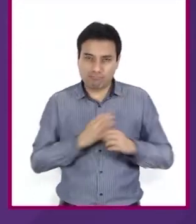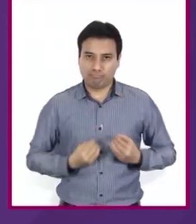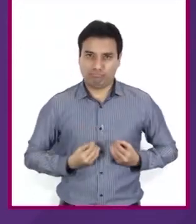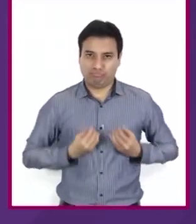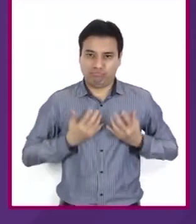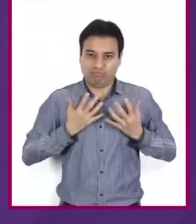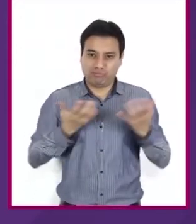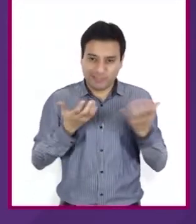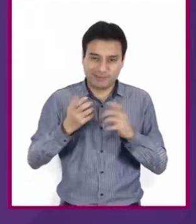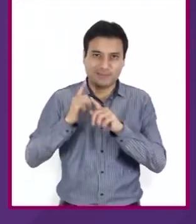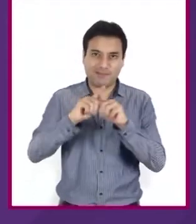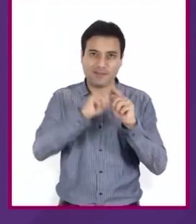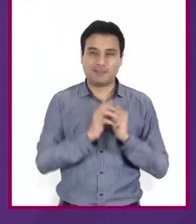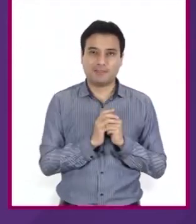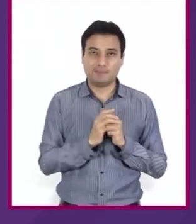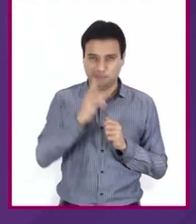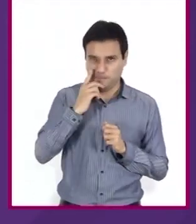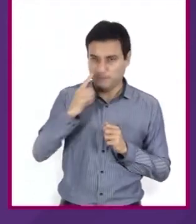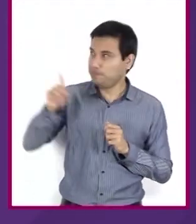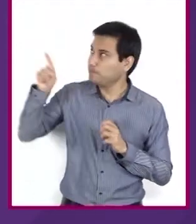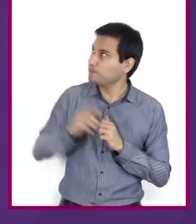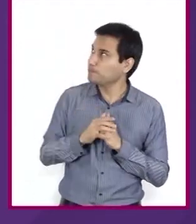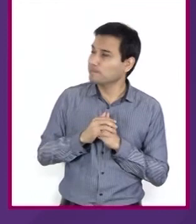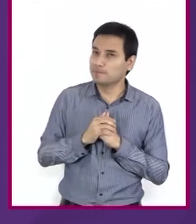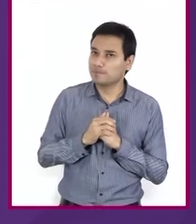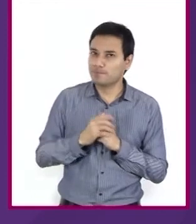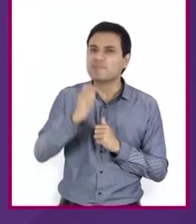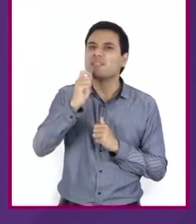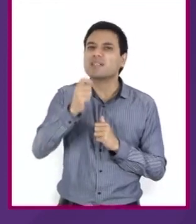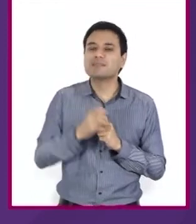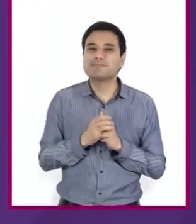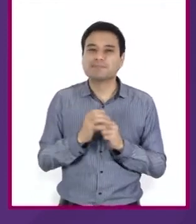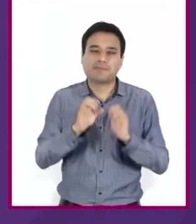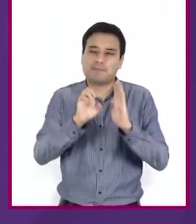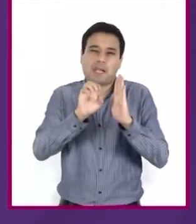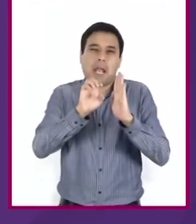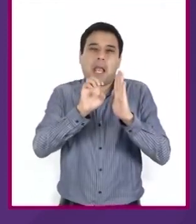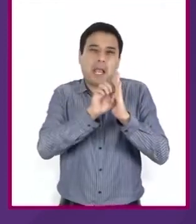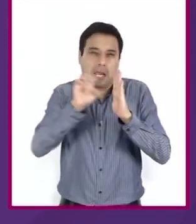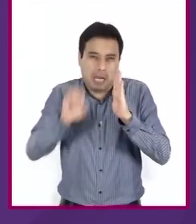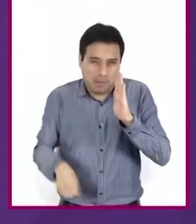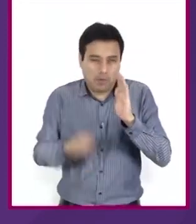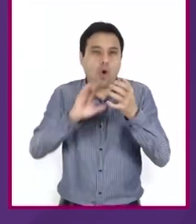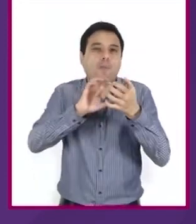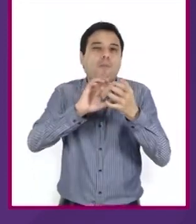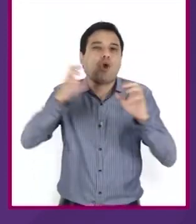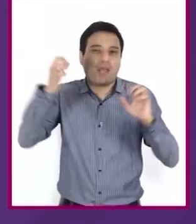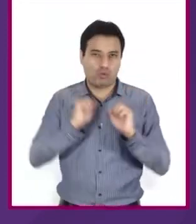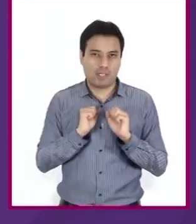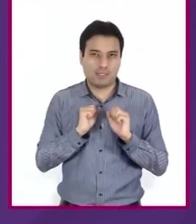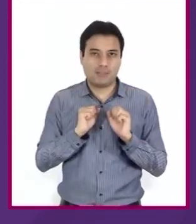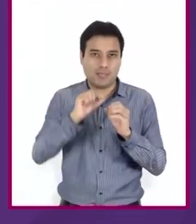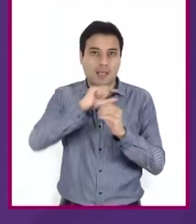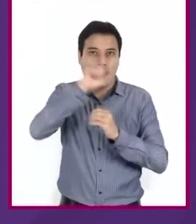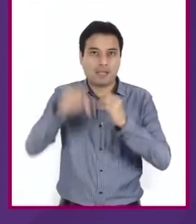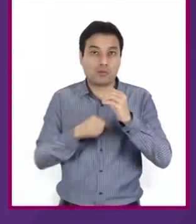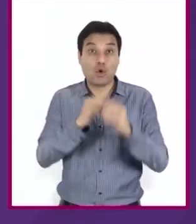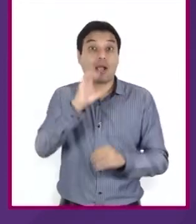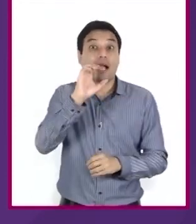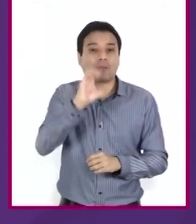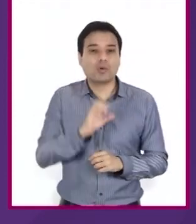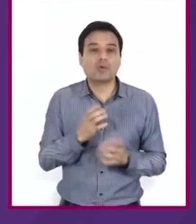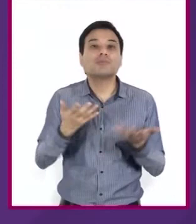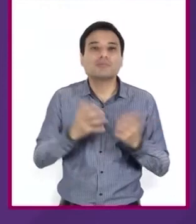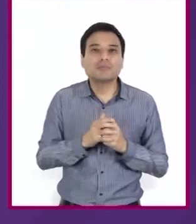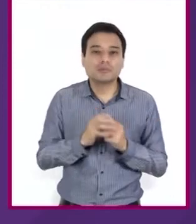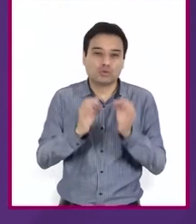funciones. Lo que ven en su pantalla son representaciones de las moléculas. Los átomos de carbono se encuentran en